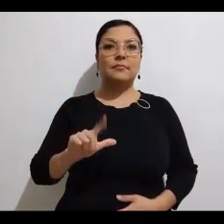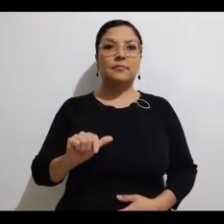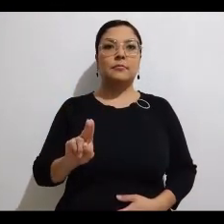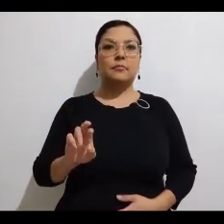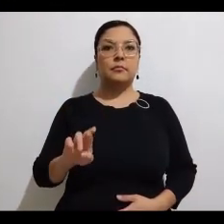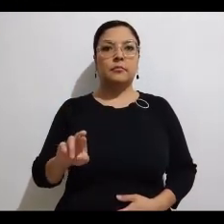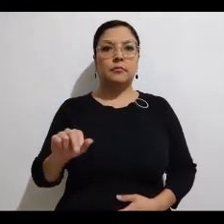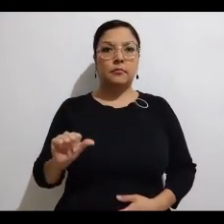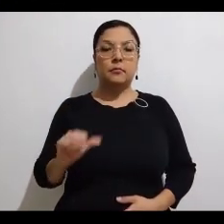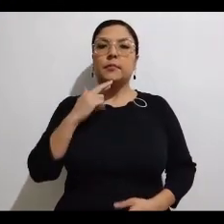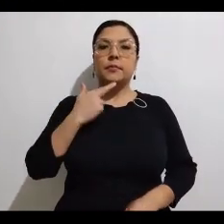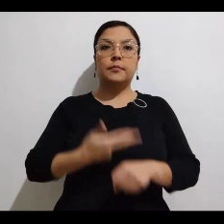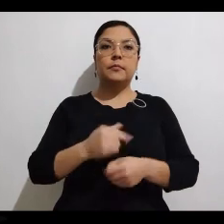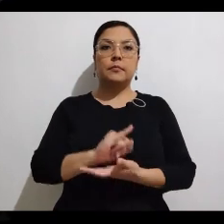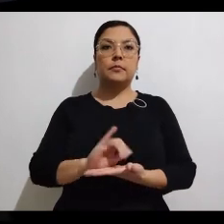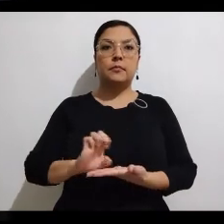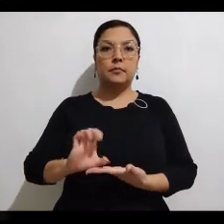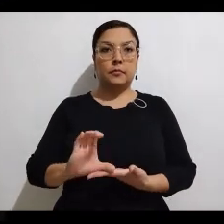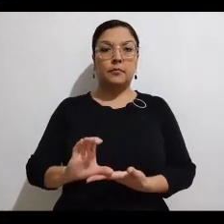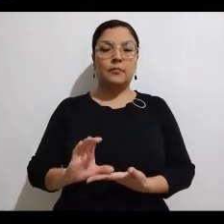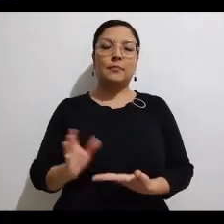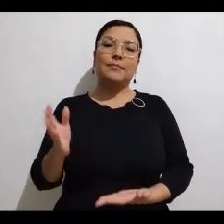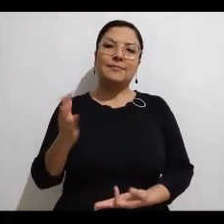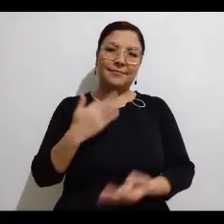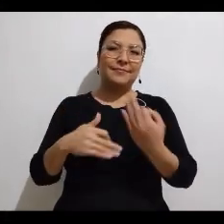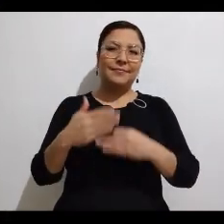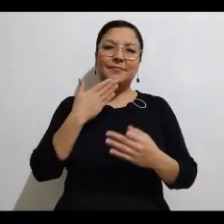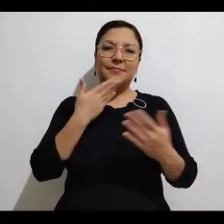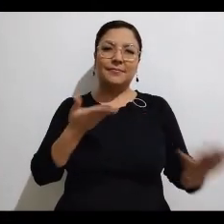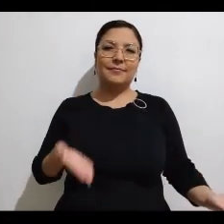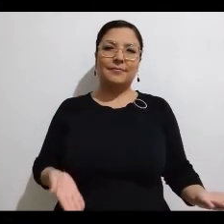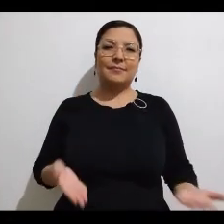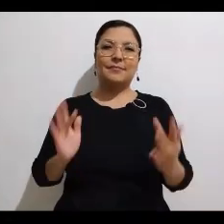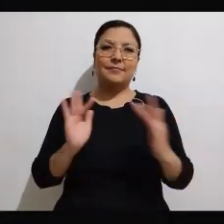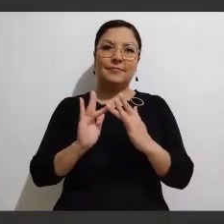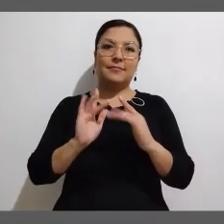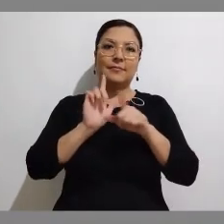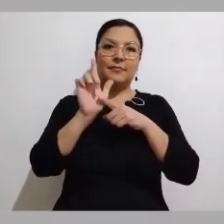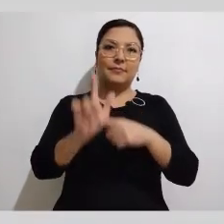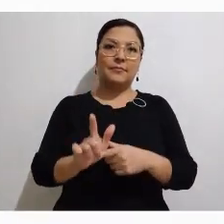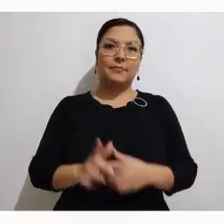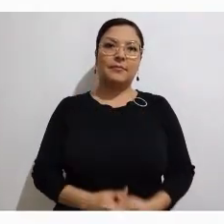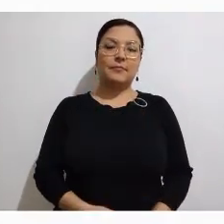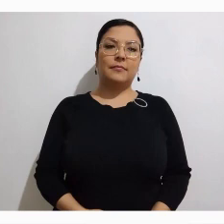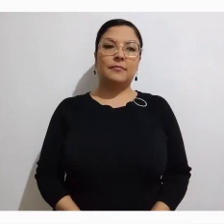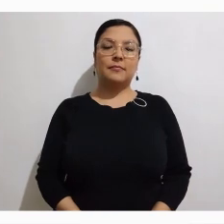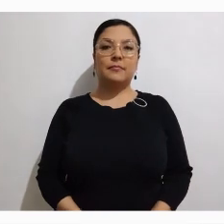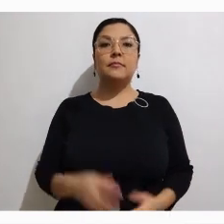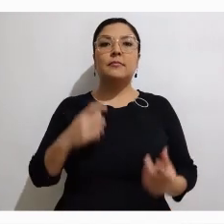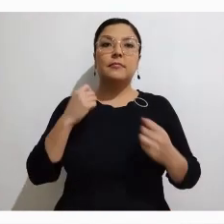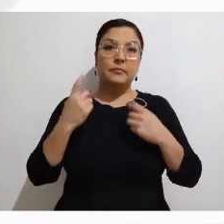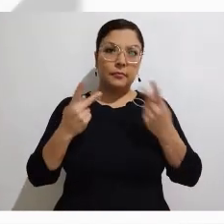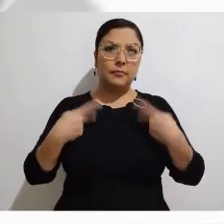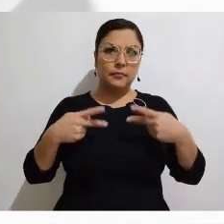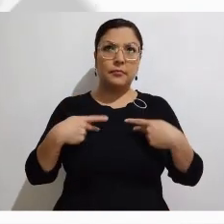producción del Instituto Electoral de Coahuila. Como siempre, les saludamos y le invitamos a que se quede con nosotros. Protagonistas de la